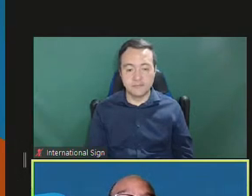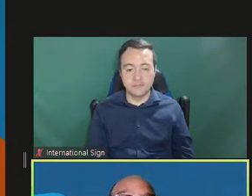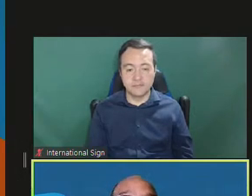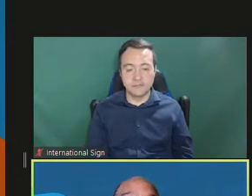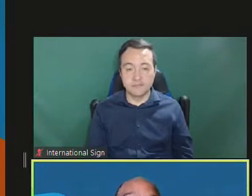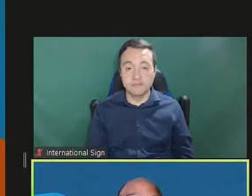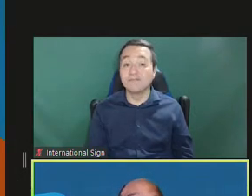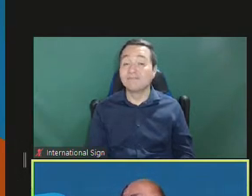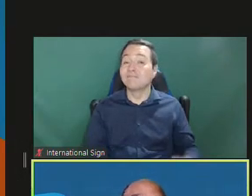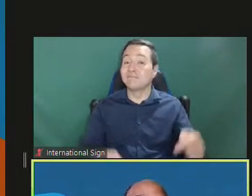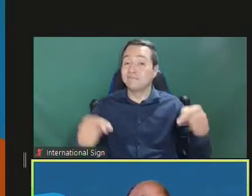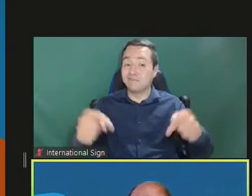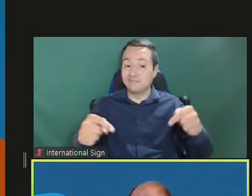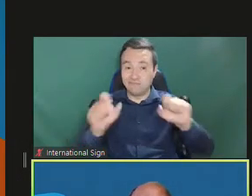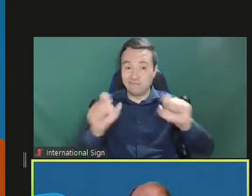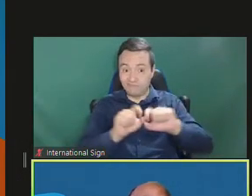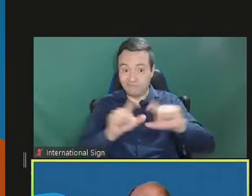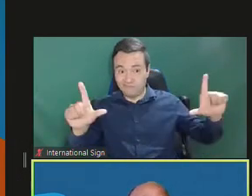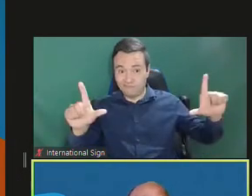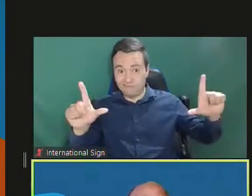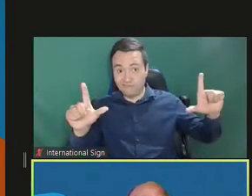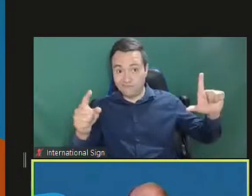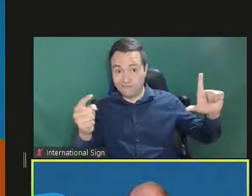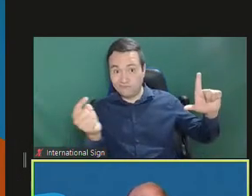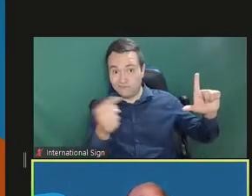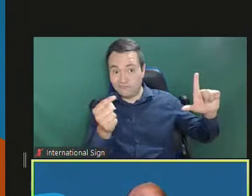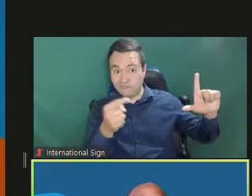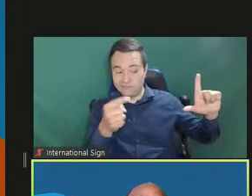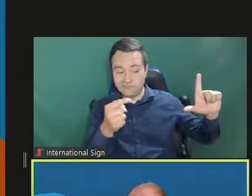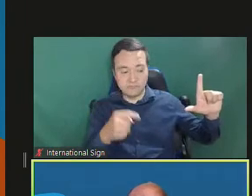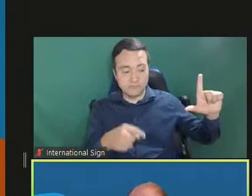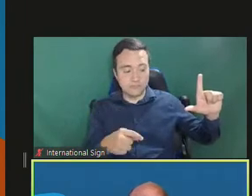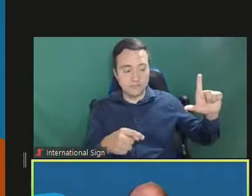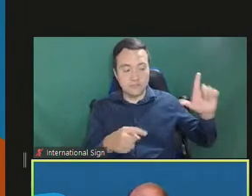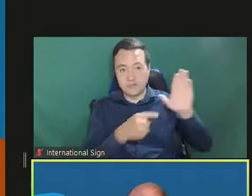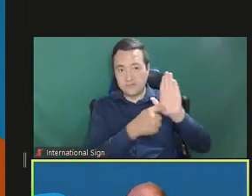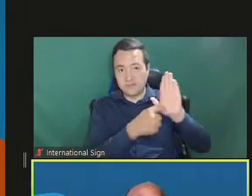vamos a colocar la pantalla en modalidad de presentación